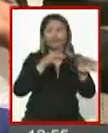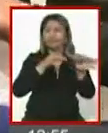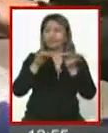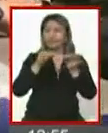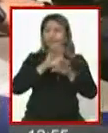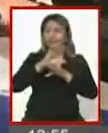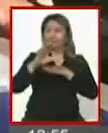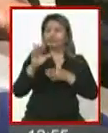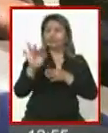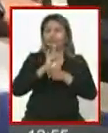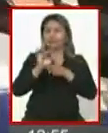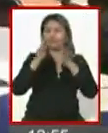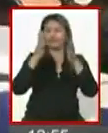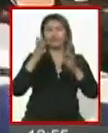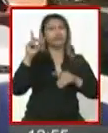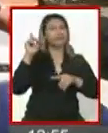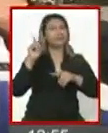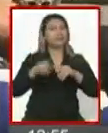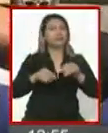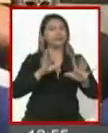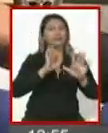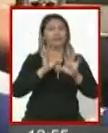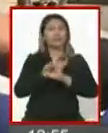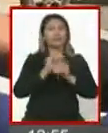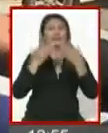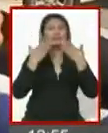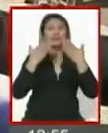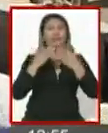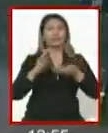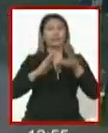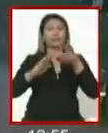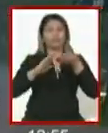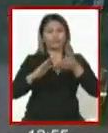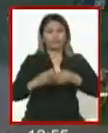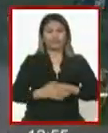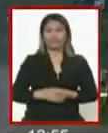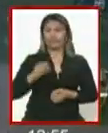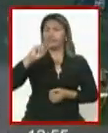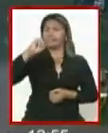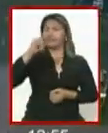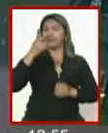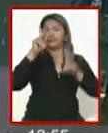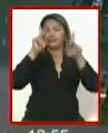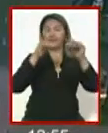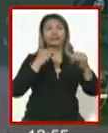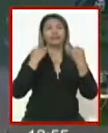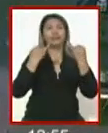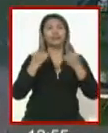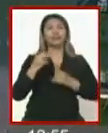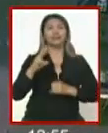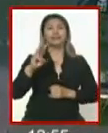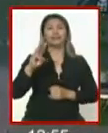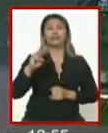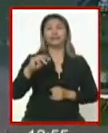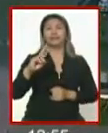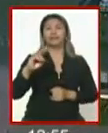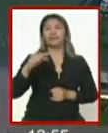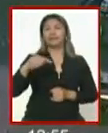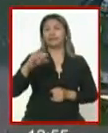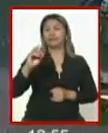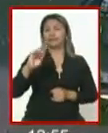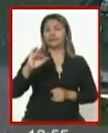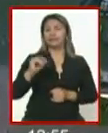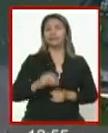gustan. Nosotros como funcionarios no estamos autorizados para esa información. Gracias, disculpen. La segunda persona en declarar fue Marjorie Medina,